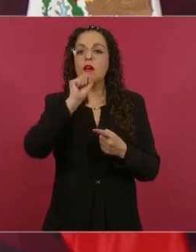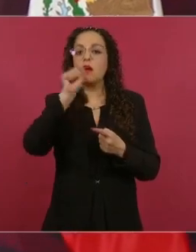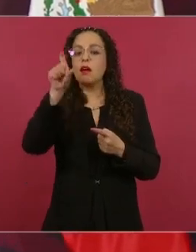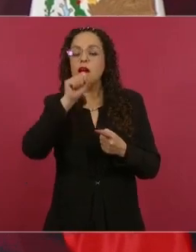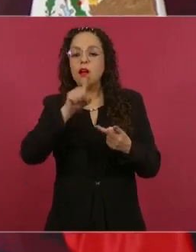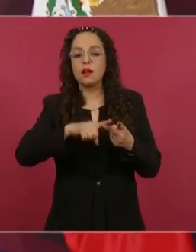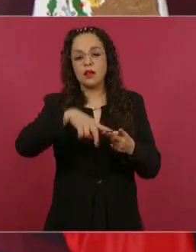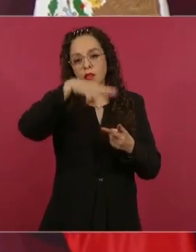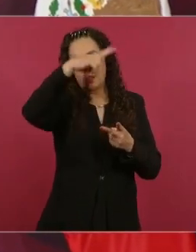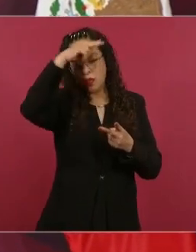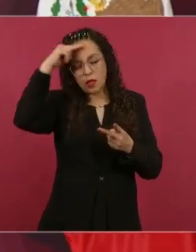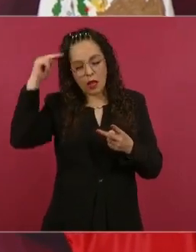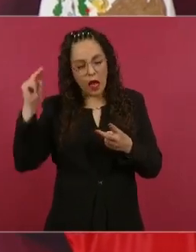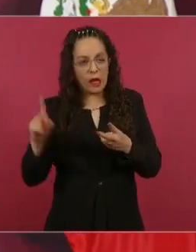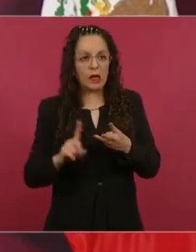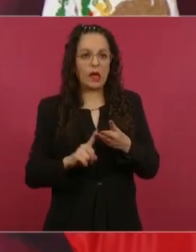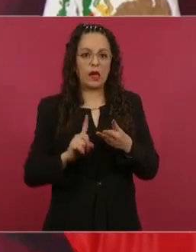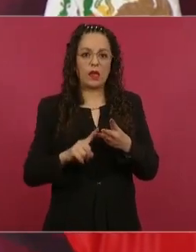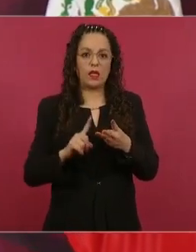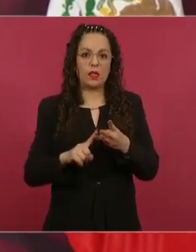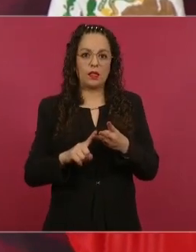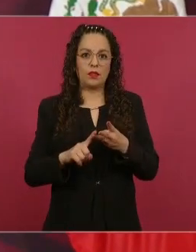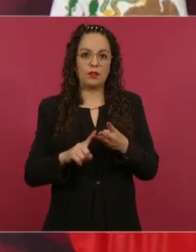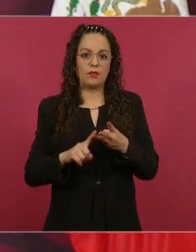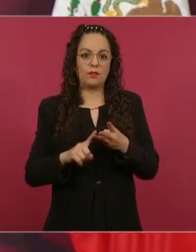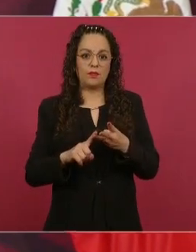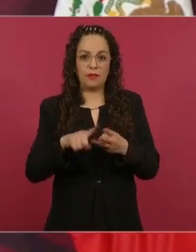Nayarit, las presas